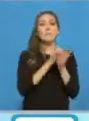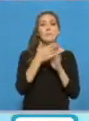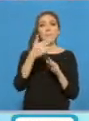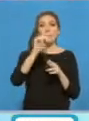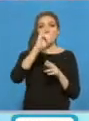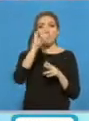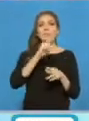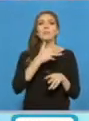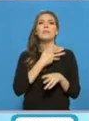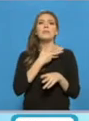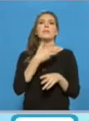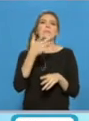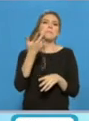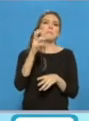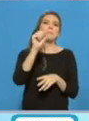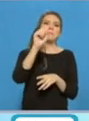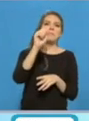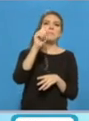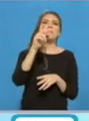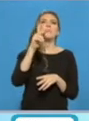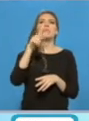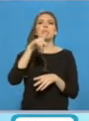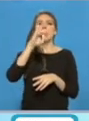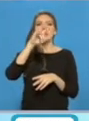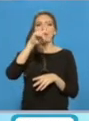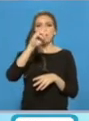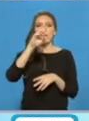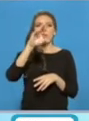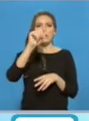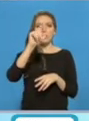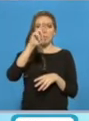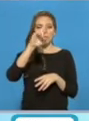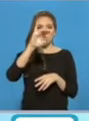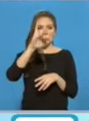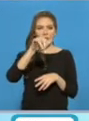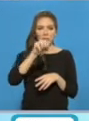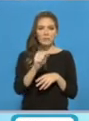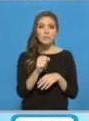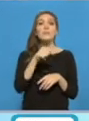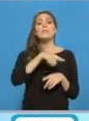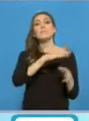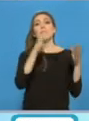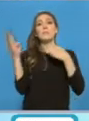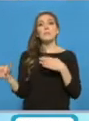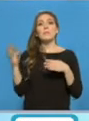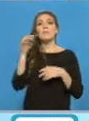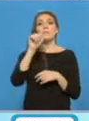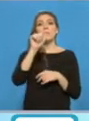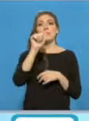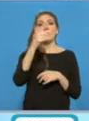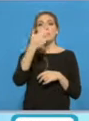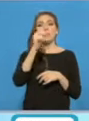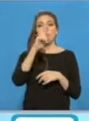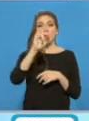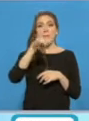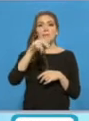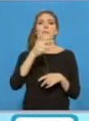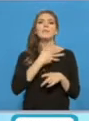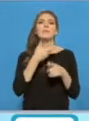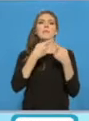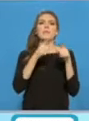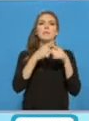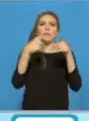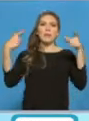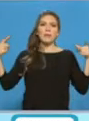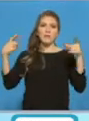60 kilocalorías, ¿no? Estas dependiendo, porque las tortillas de harina tienen diferentes tamaños, pero puede ir, fíjense